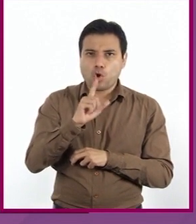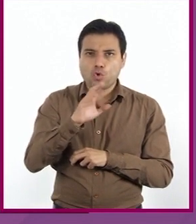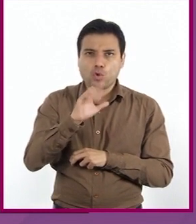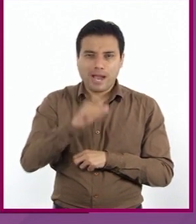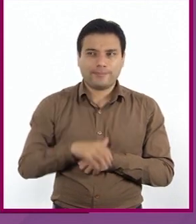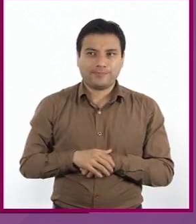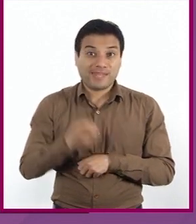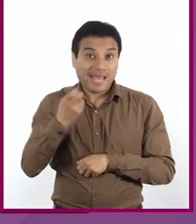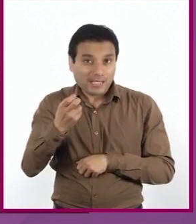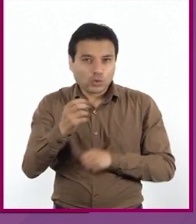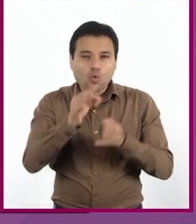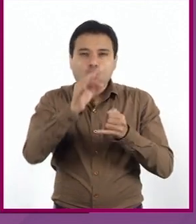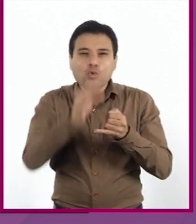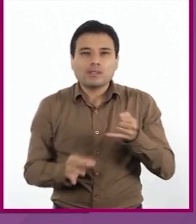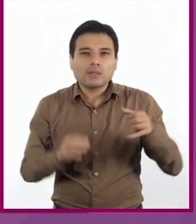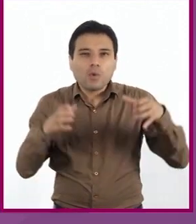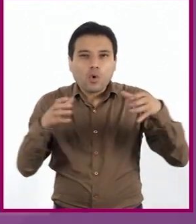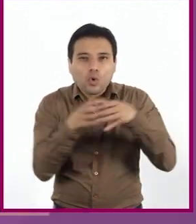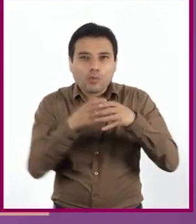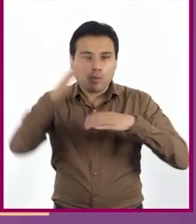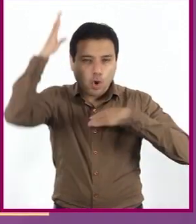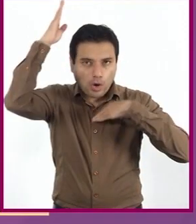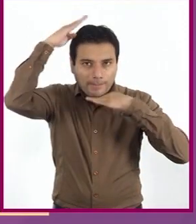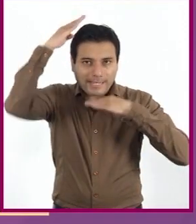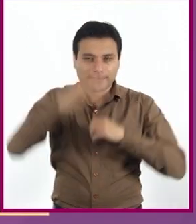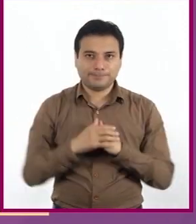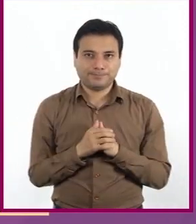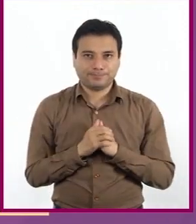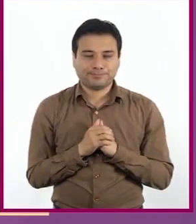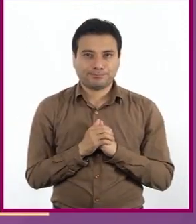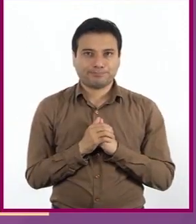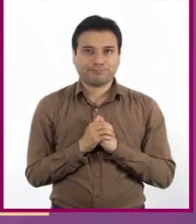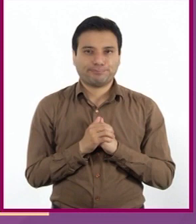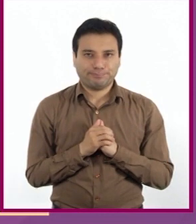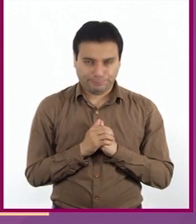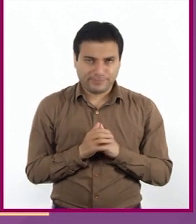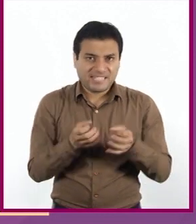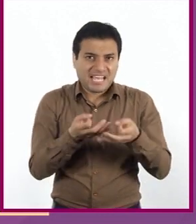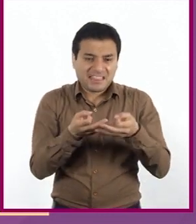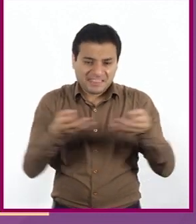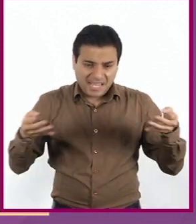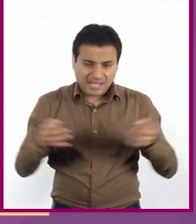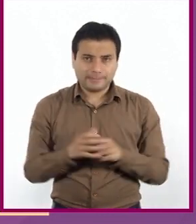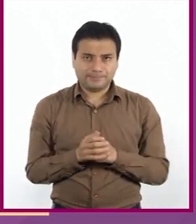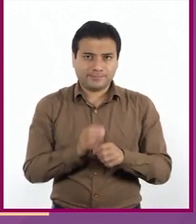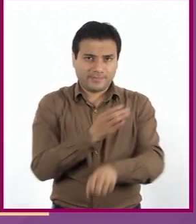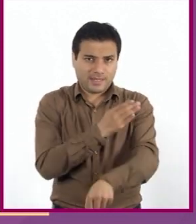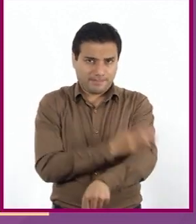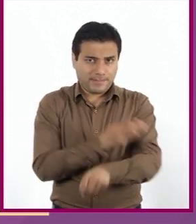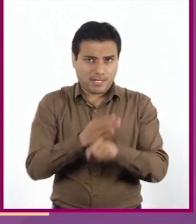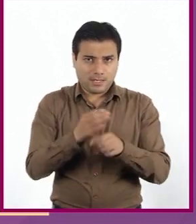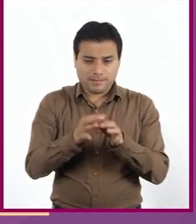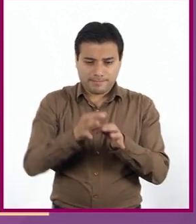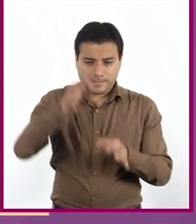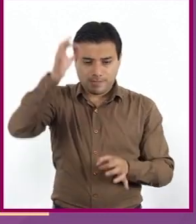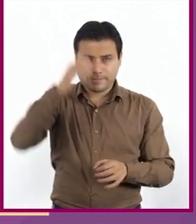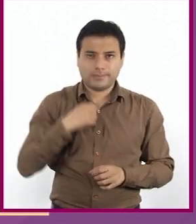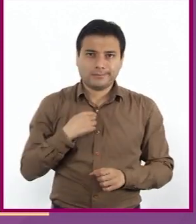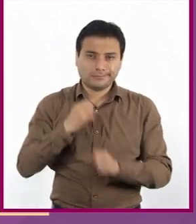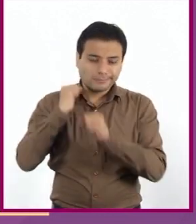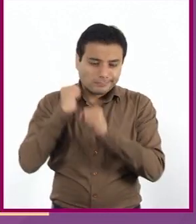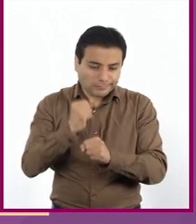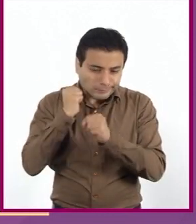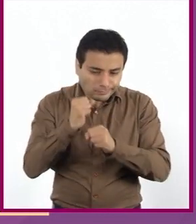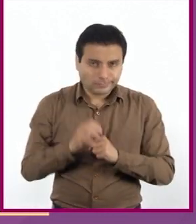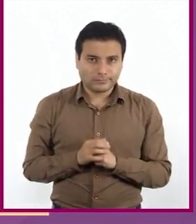últimos olmecas sobrevivientes. Cuando uno hace el hoyo en la tierra con un palo recto, es como si el jaguar,